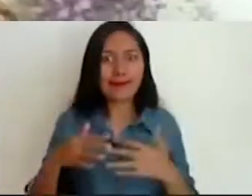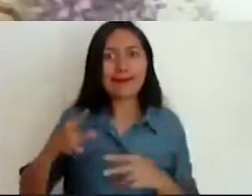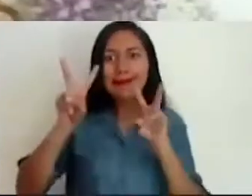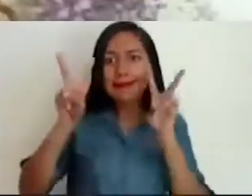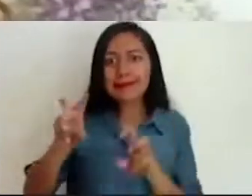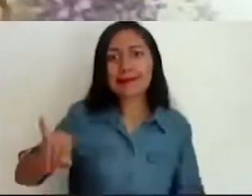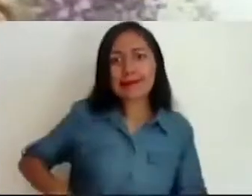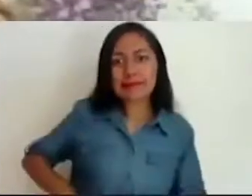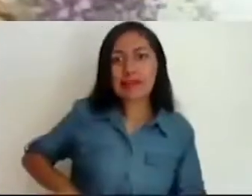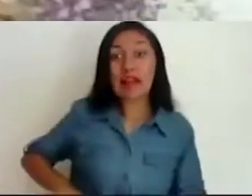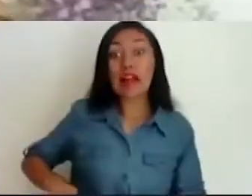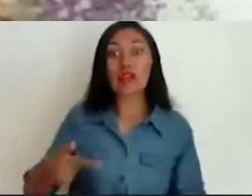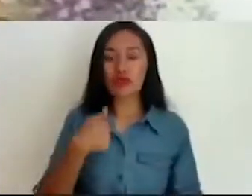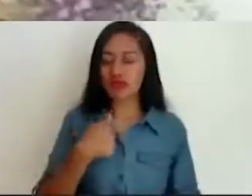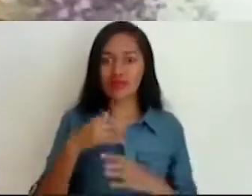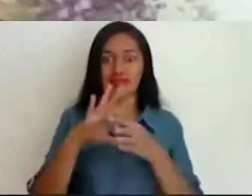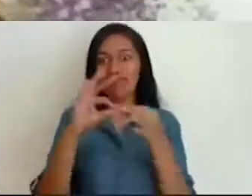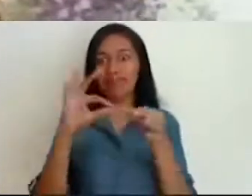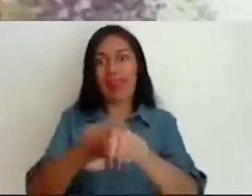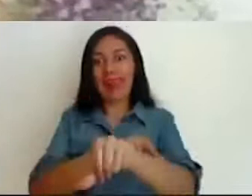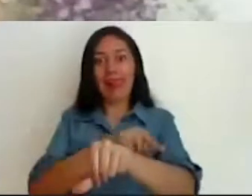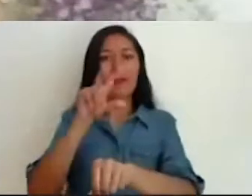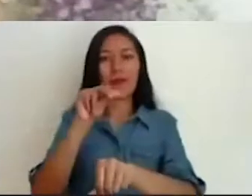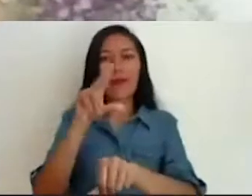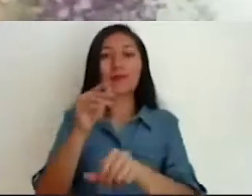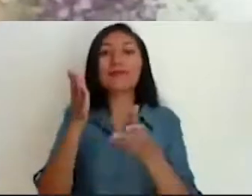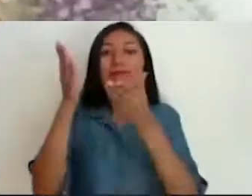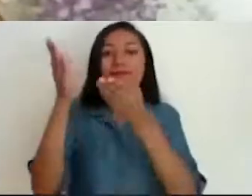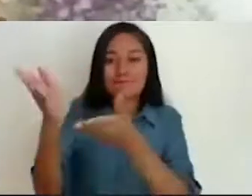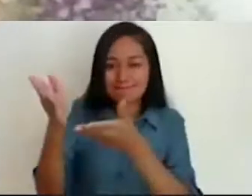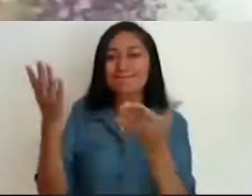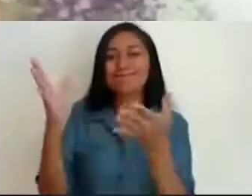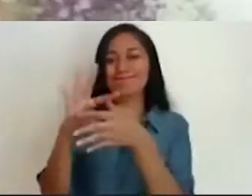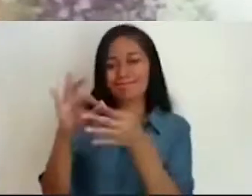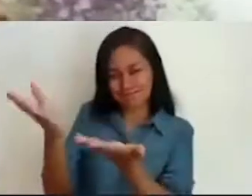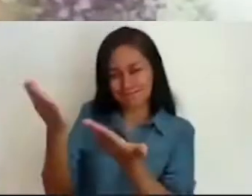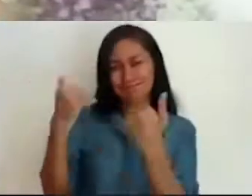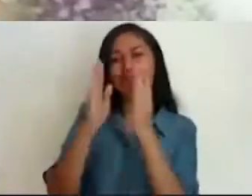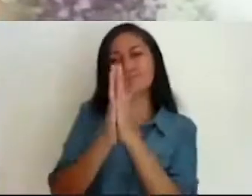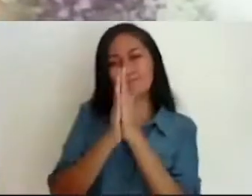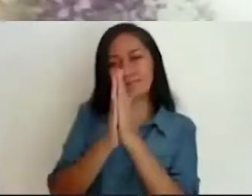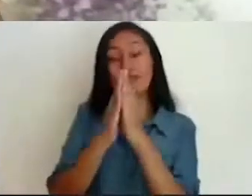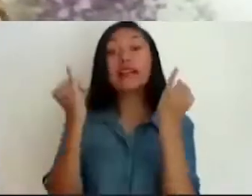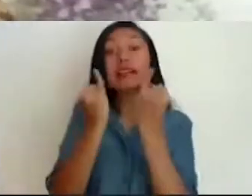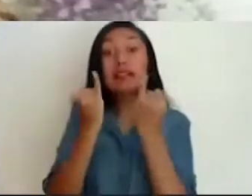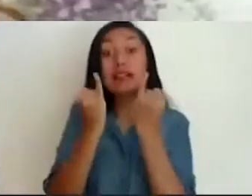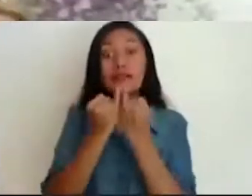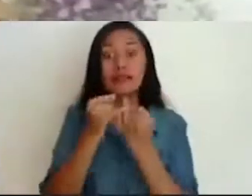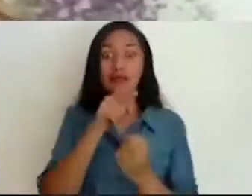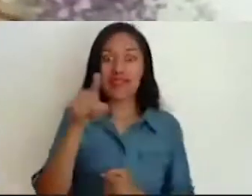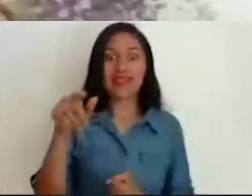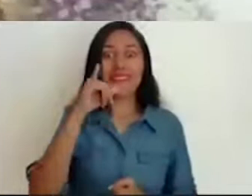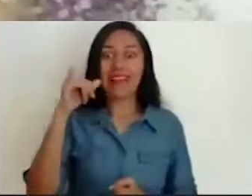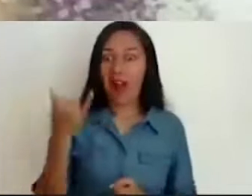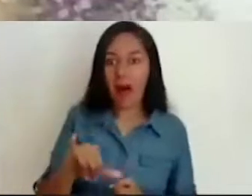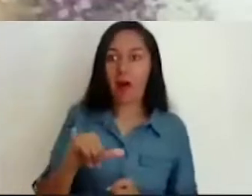extensión voy a darle la bienvenida a nuestro invitado y bueno, a los que hablan italiano pues tendrán un buen